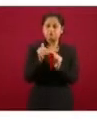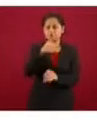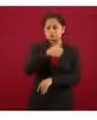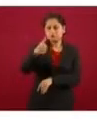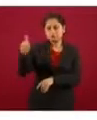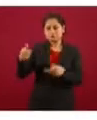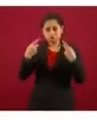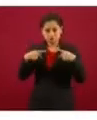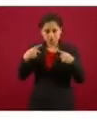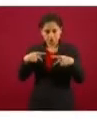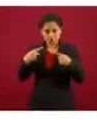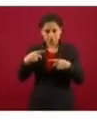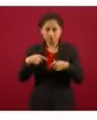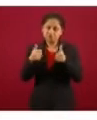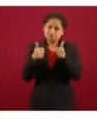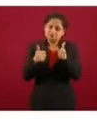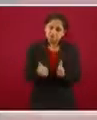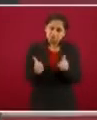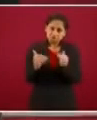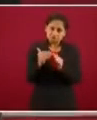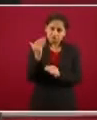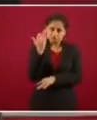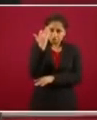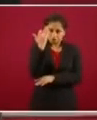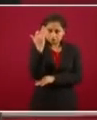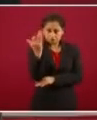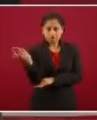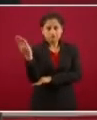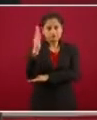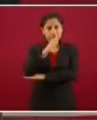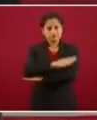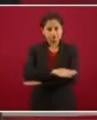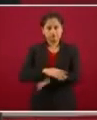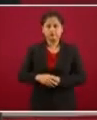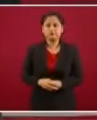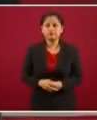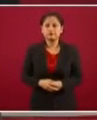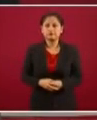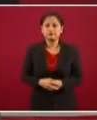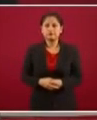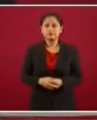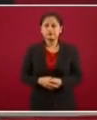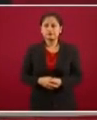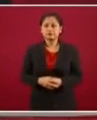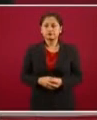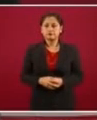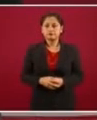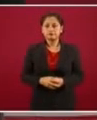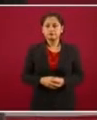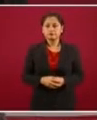la mayor parte del tiempo posible. Es quédate en casa. La siguiente. Medida